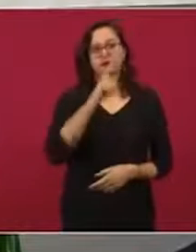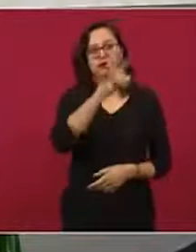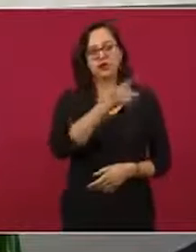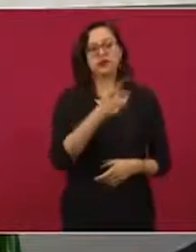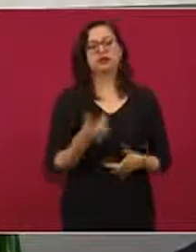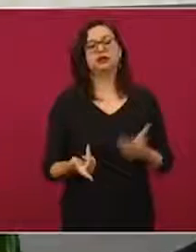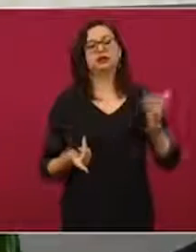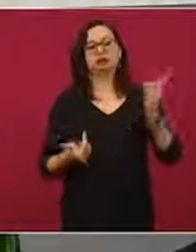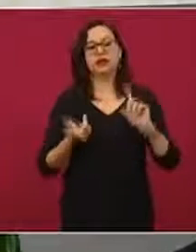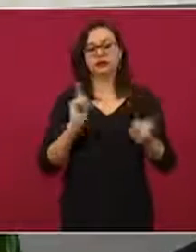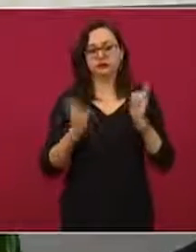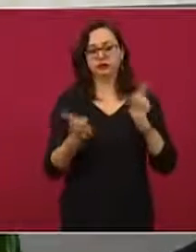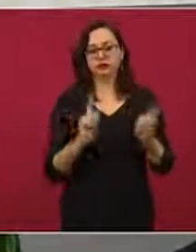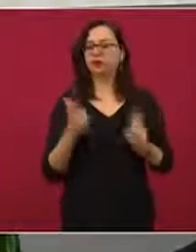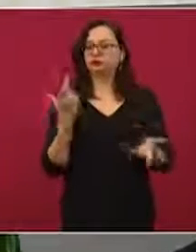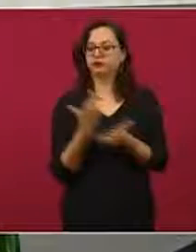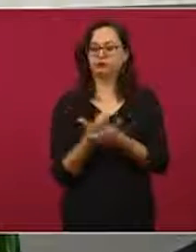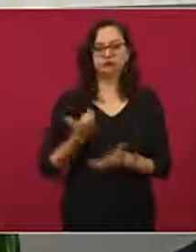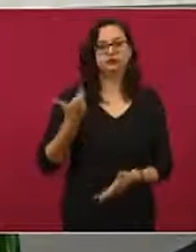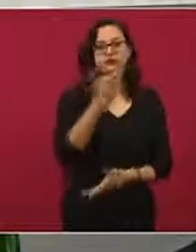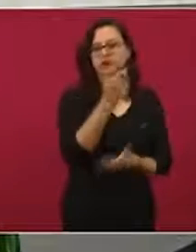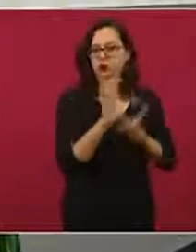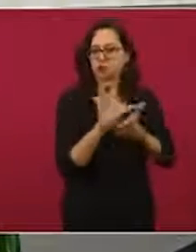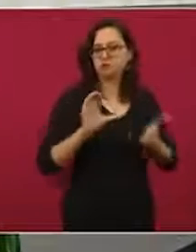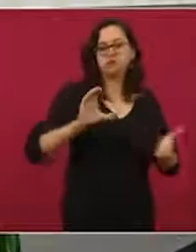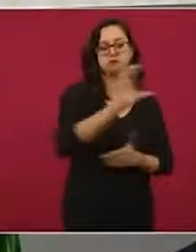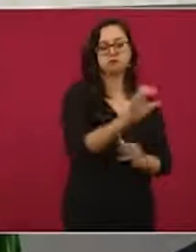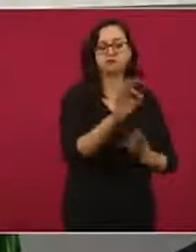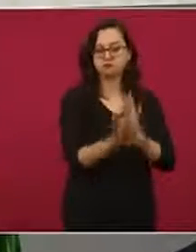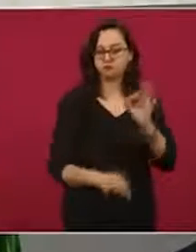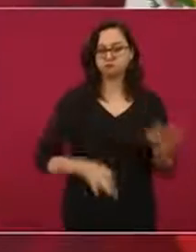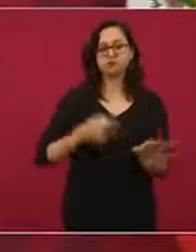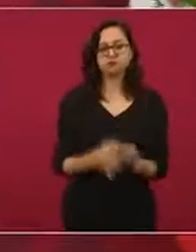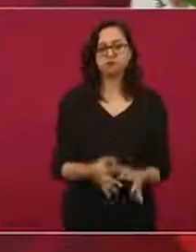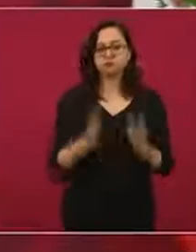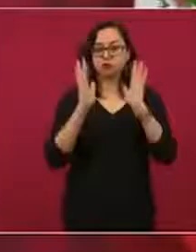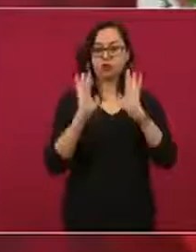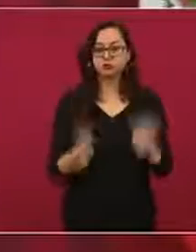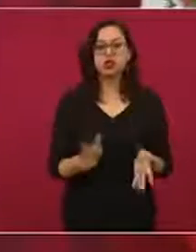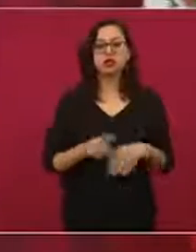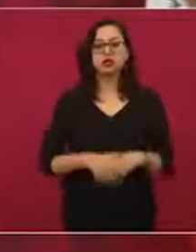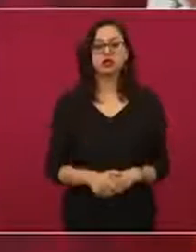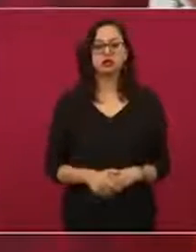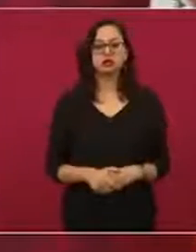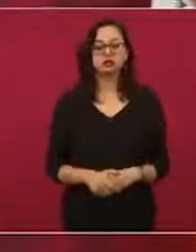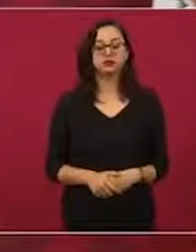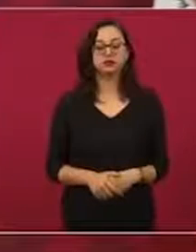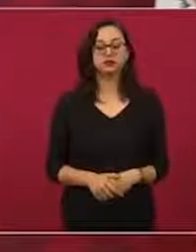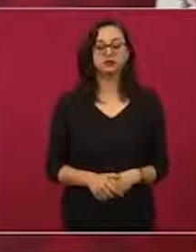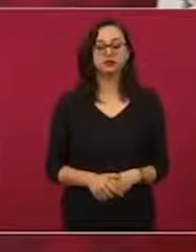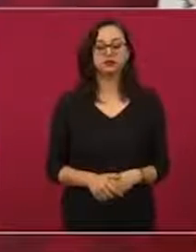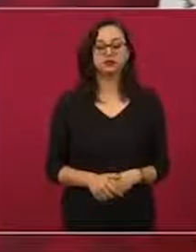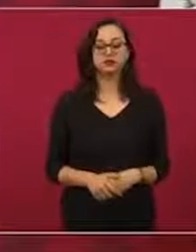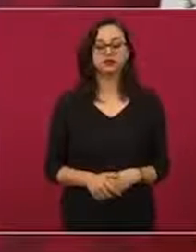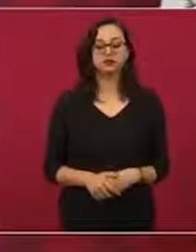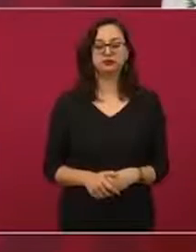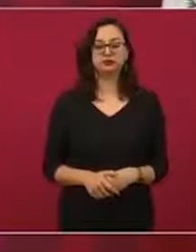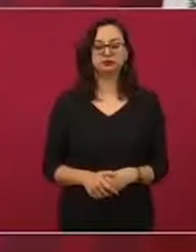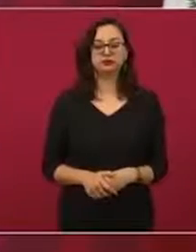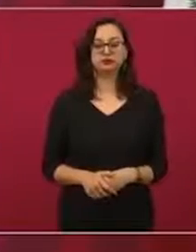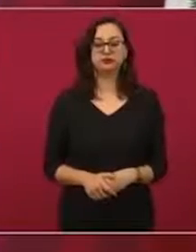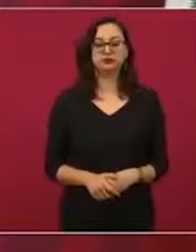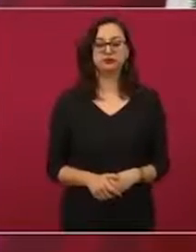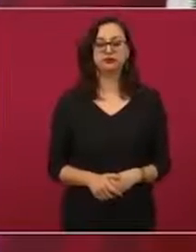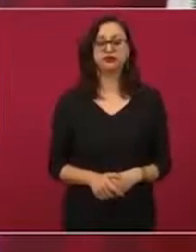de Shell que compramos para no estar importando gasolinas